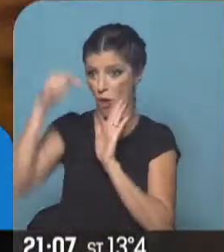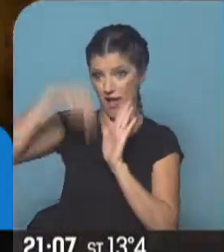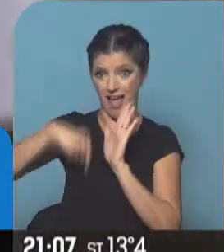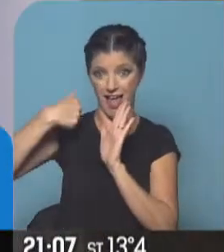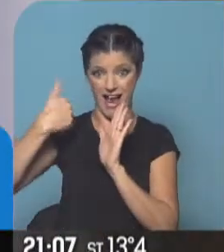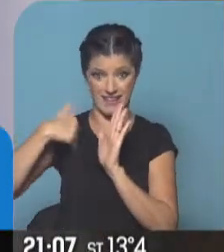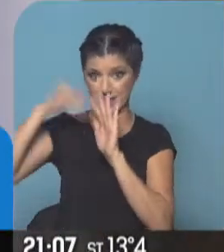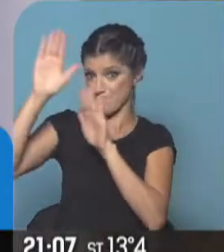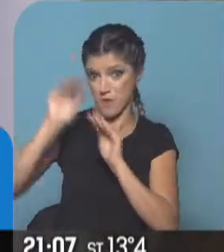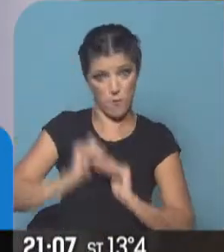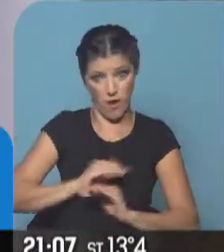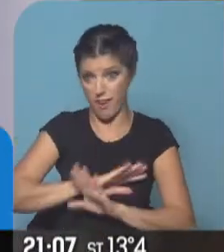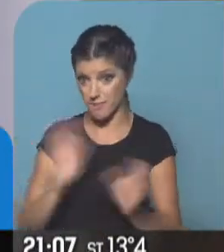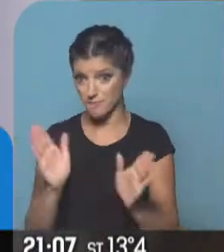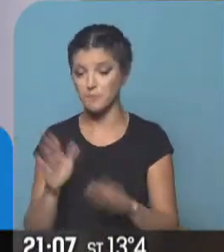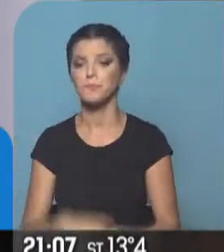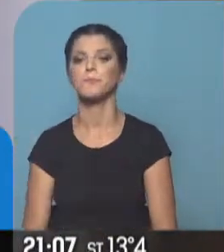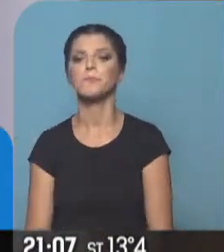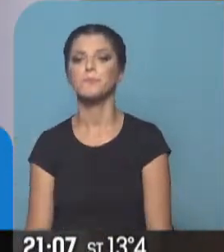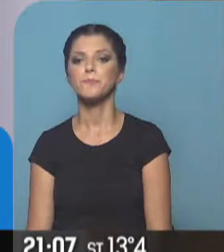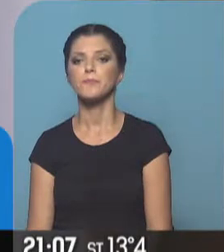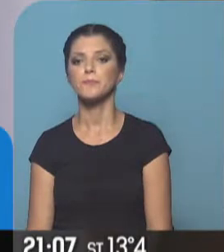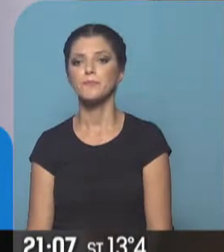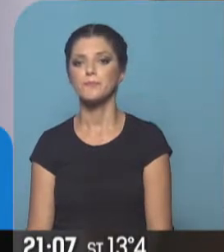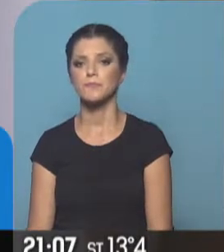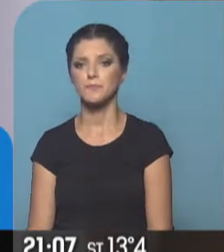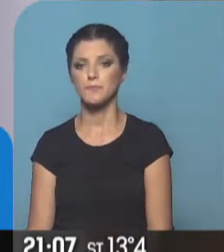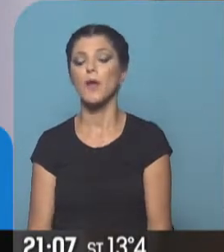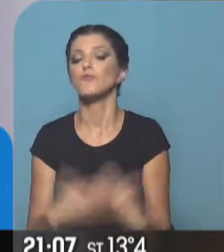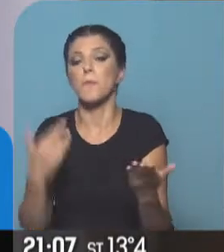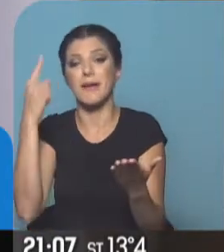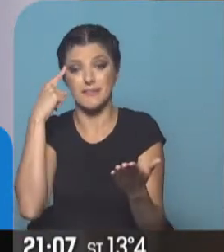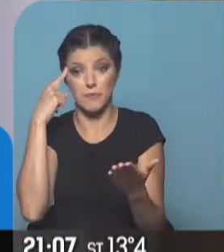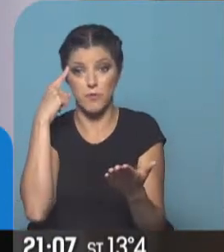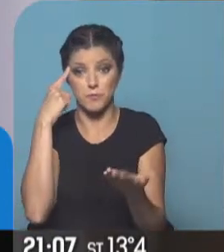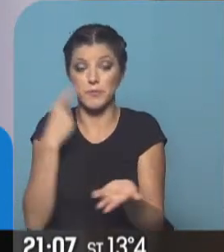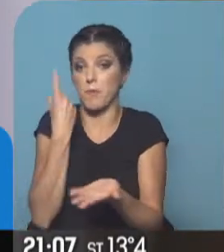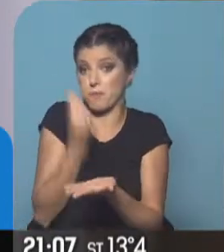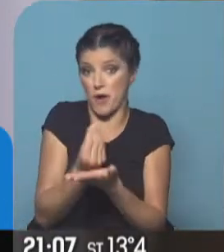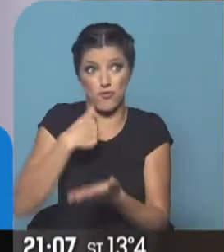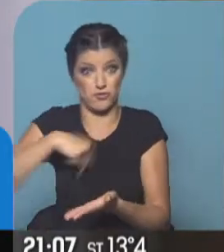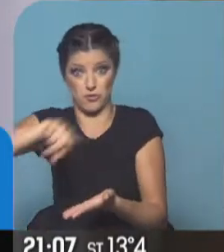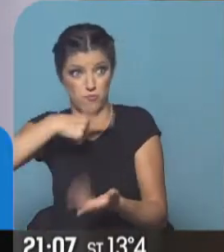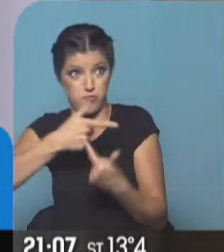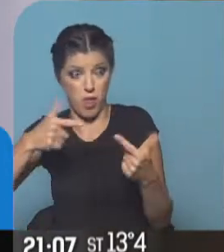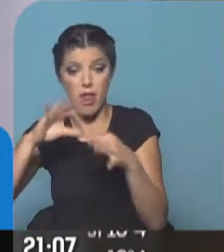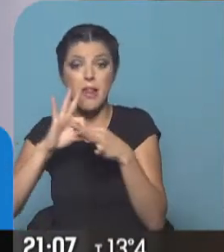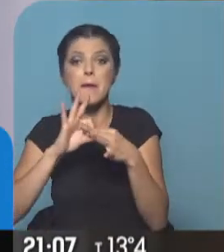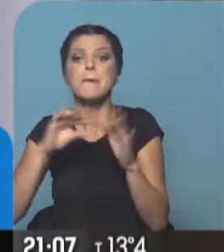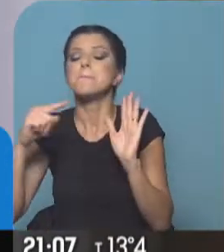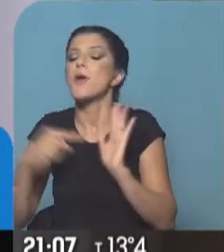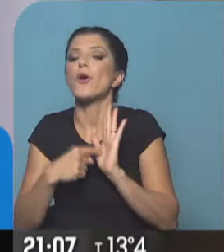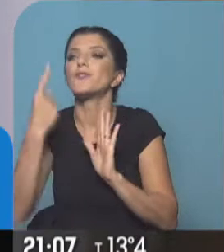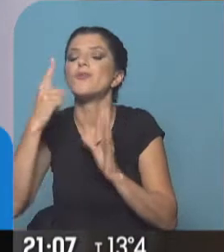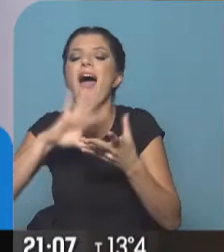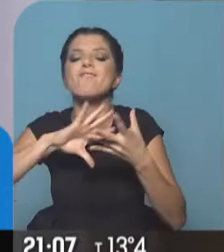Como nuestro lavallato por la pertenencia a un país, lamentablemente, porque uno no tiene nada que ver, pero es una estructura,